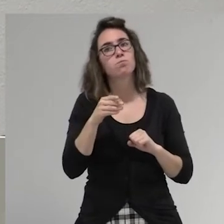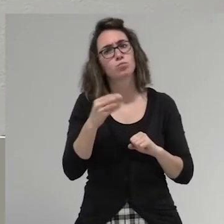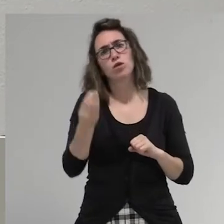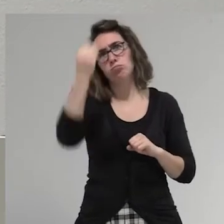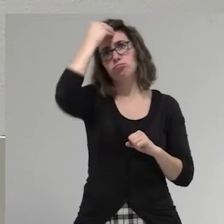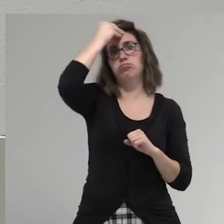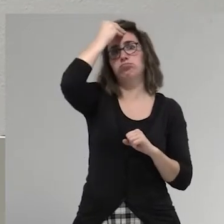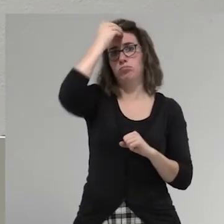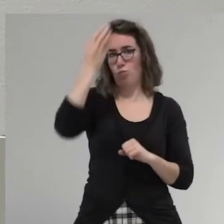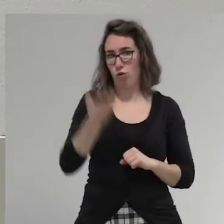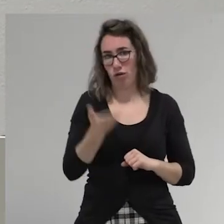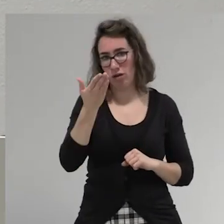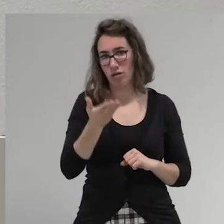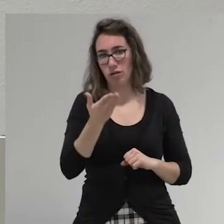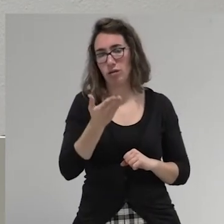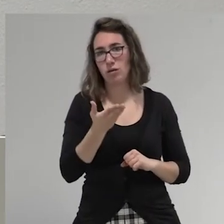porque